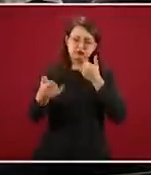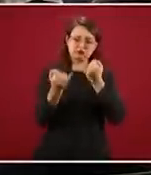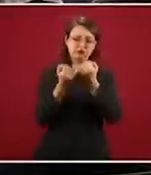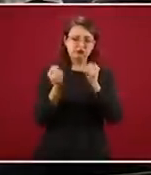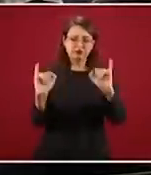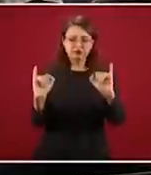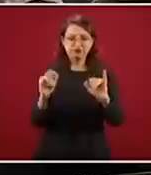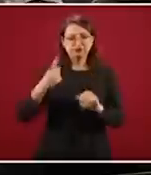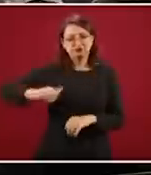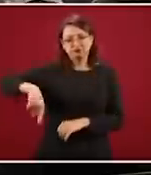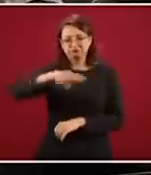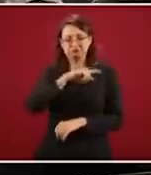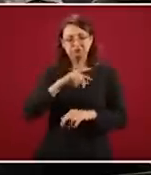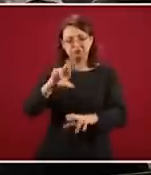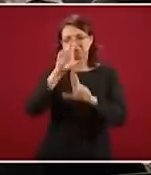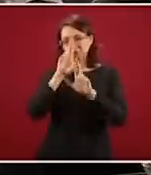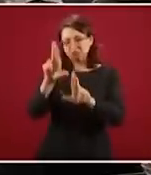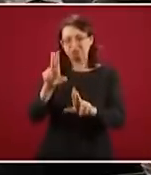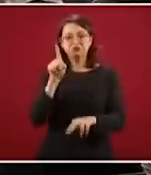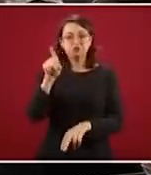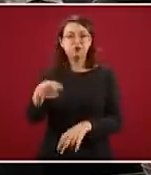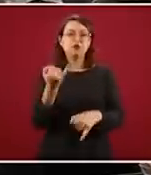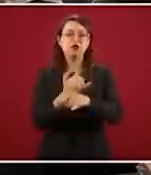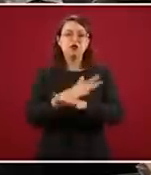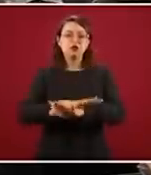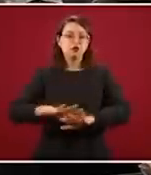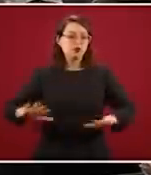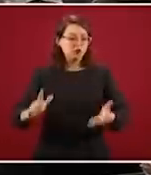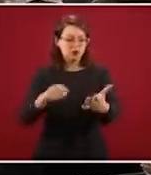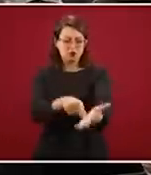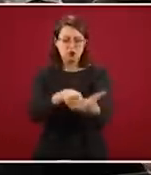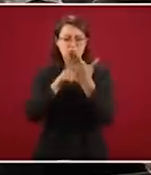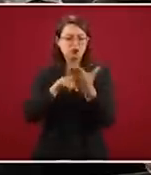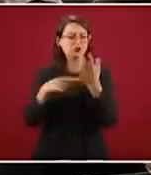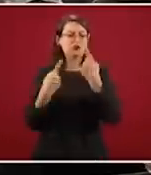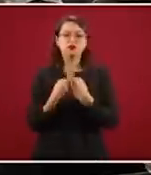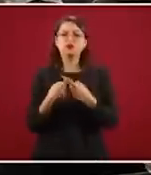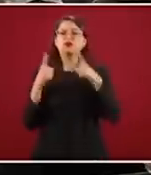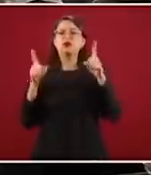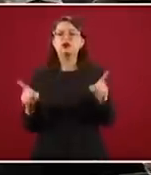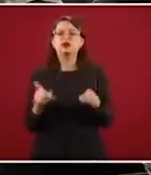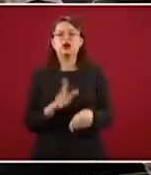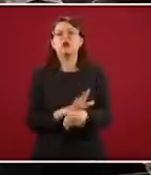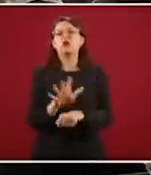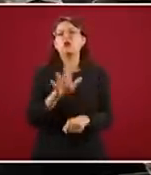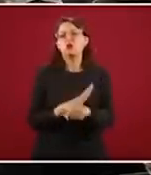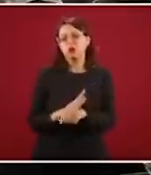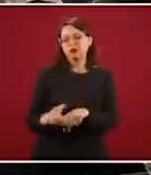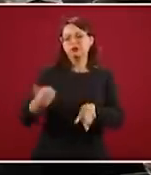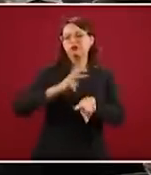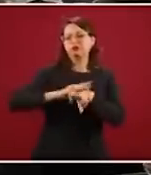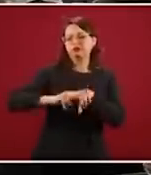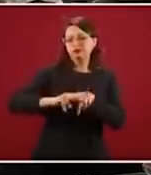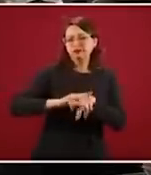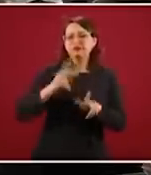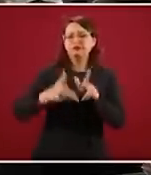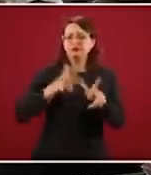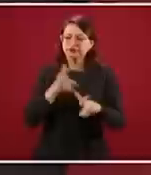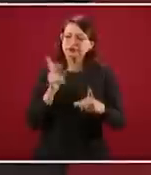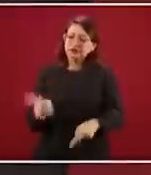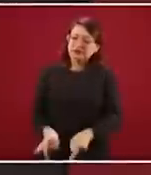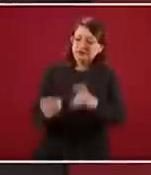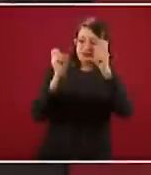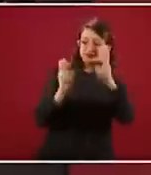cual respetamos, pues informa todo lo contrario, que hay una disminución muy importante en las